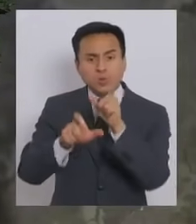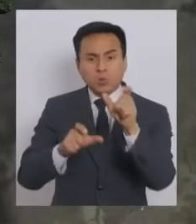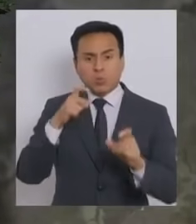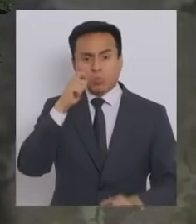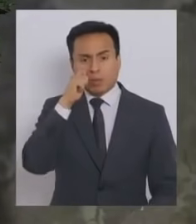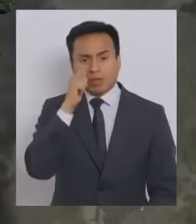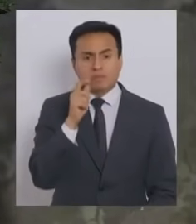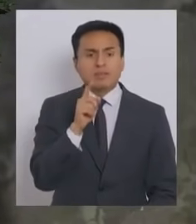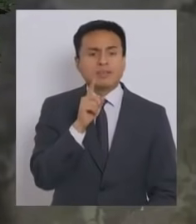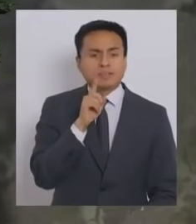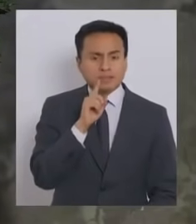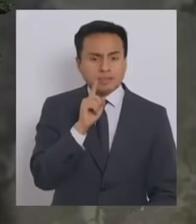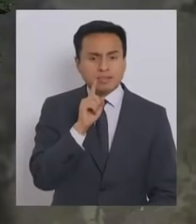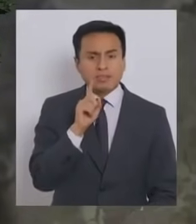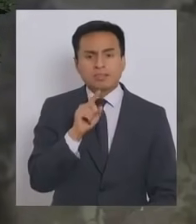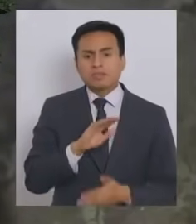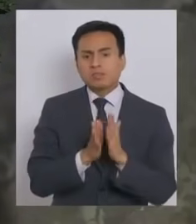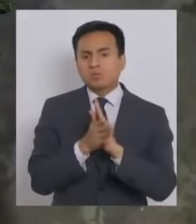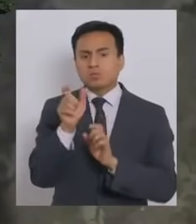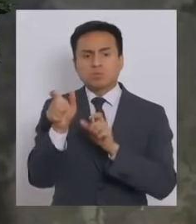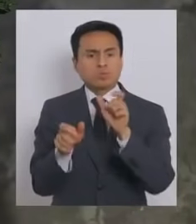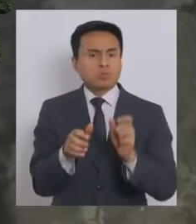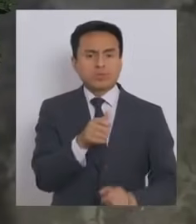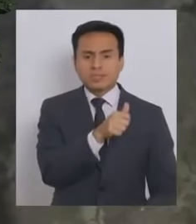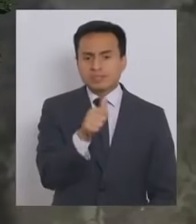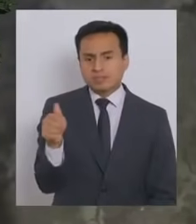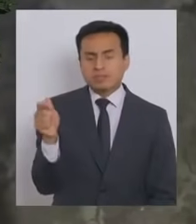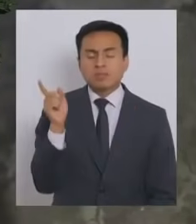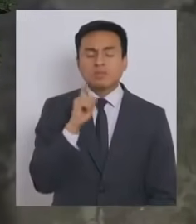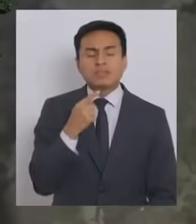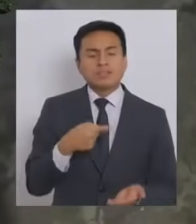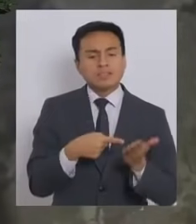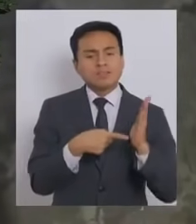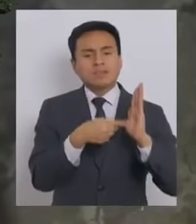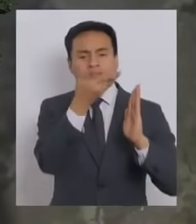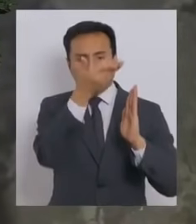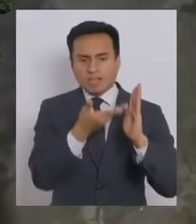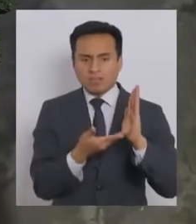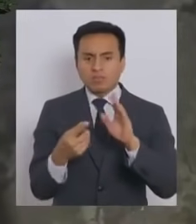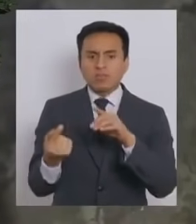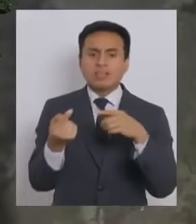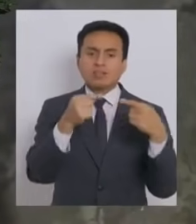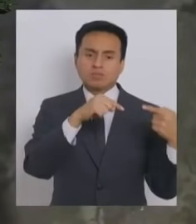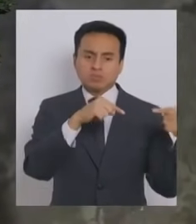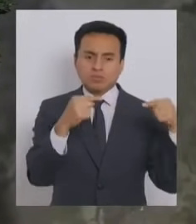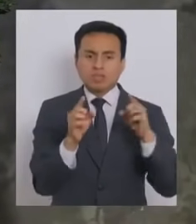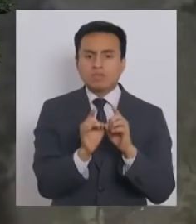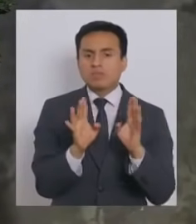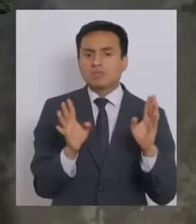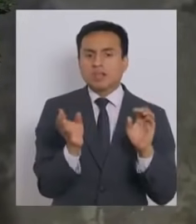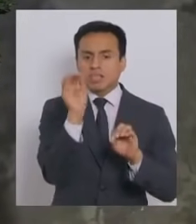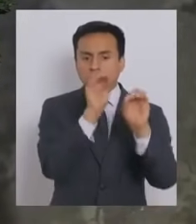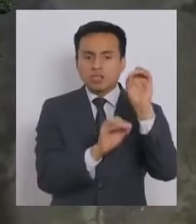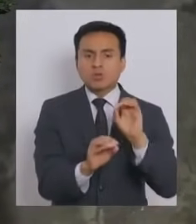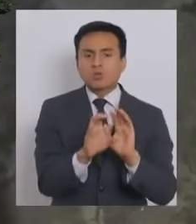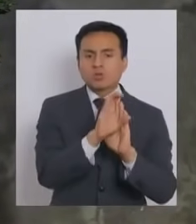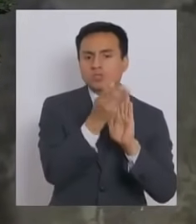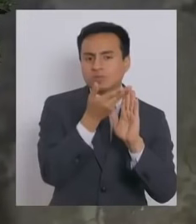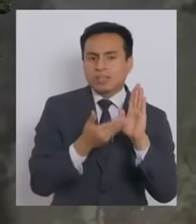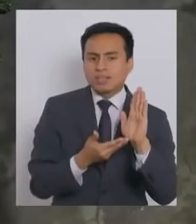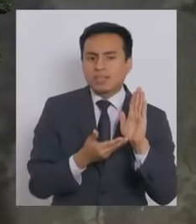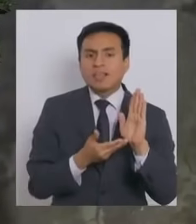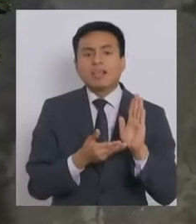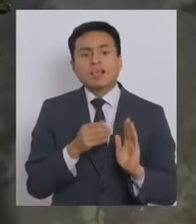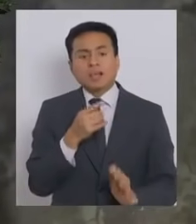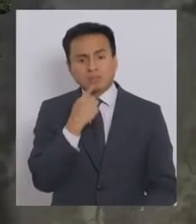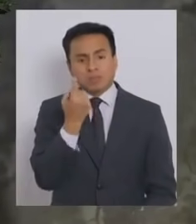tienen todas las personas, finalmente se vean reflejados en esa discusión y en un eventual texto constitucional. Así que